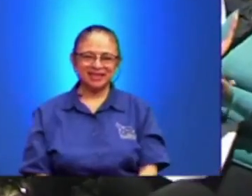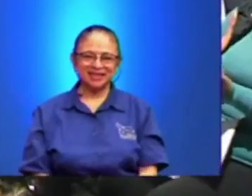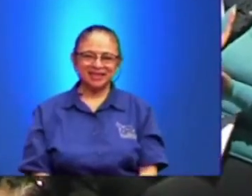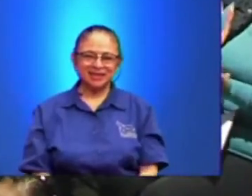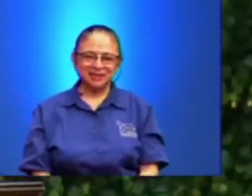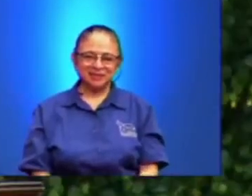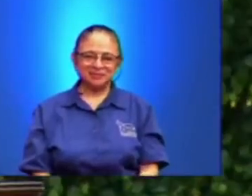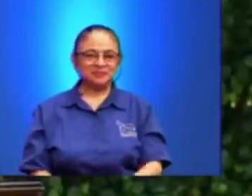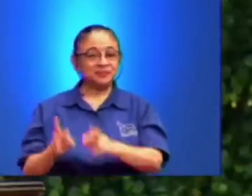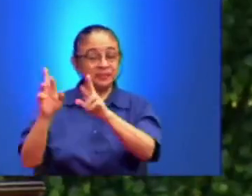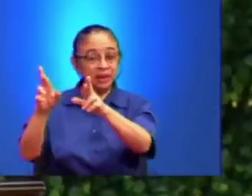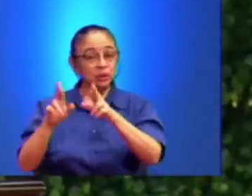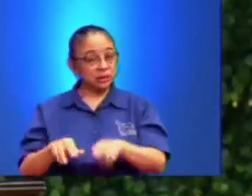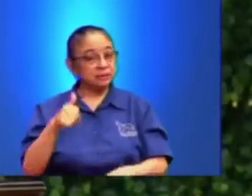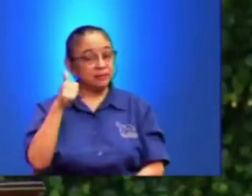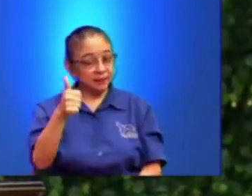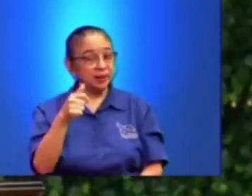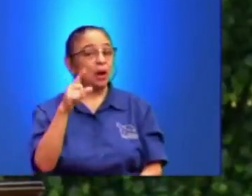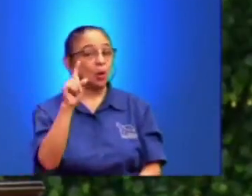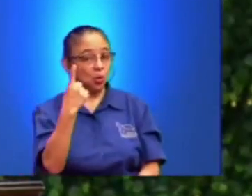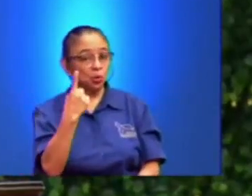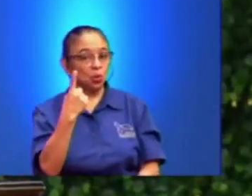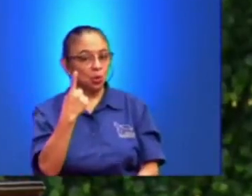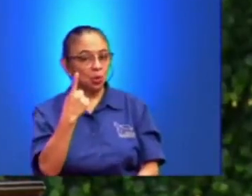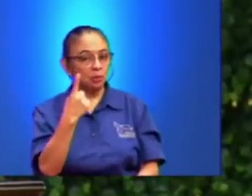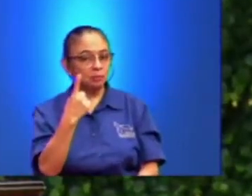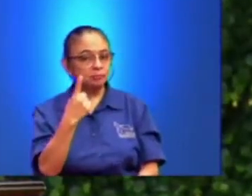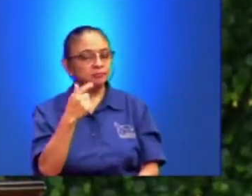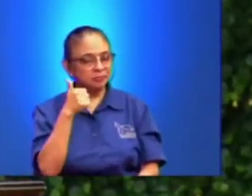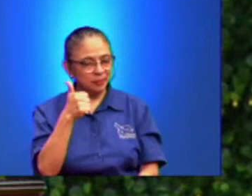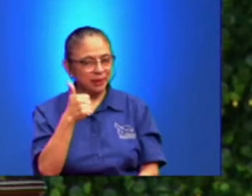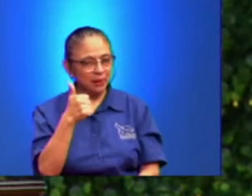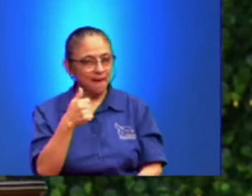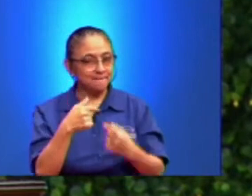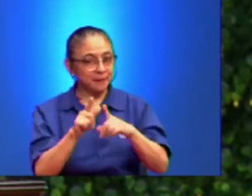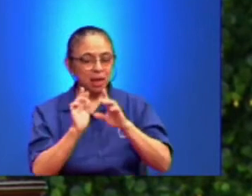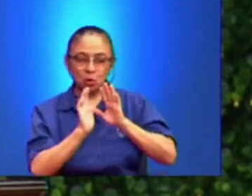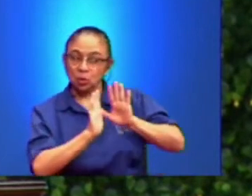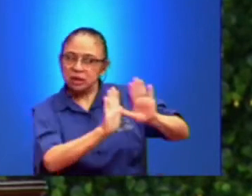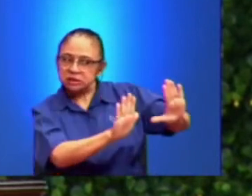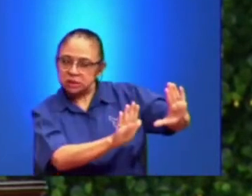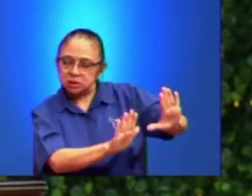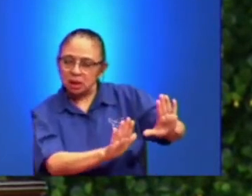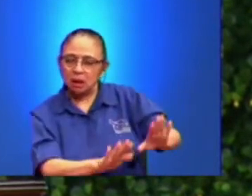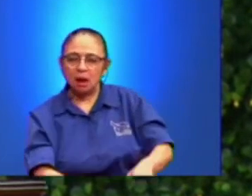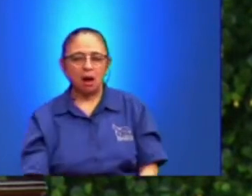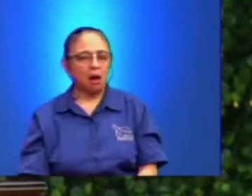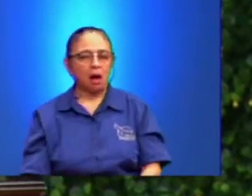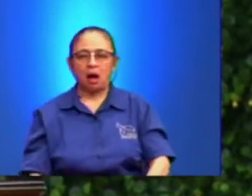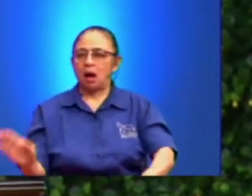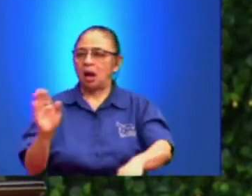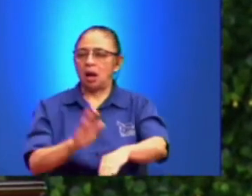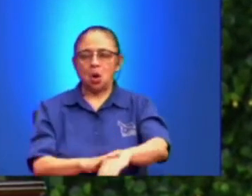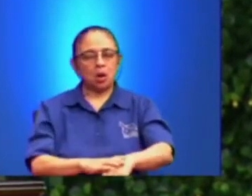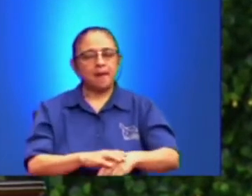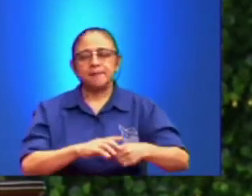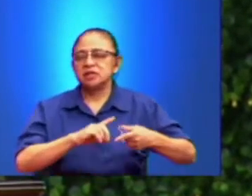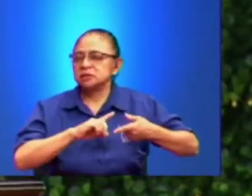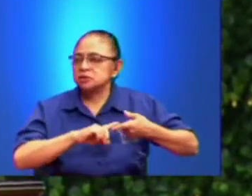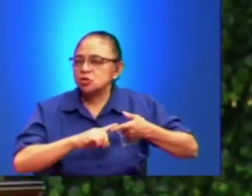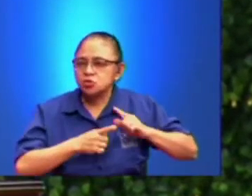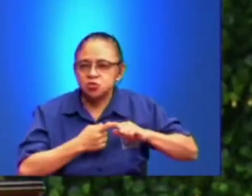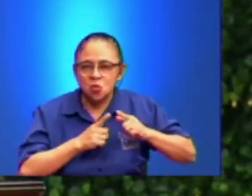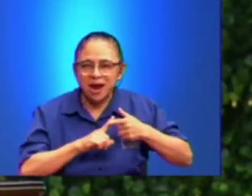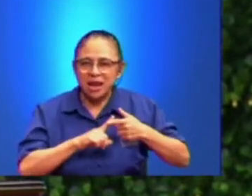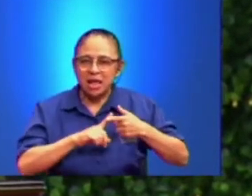que los reciban bien a uno pero que lo rechacen es cardiaco pero lo que más duele es